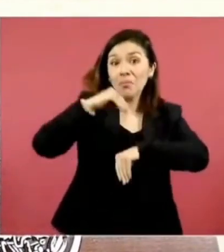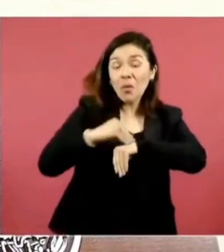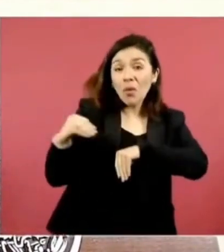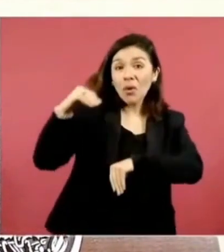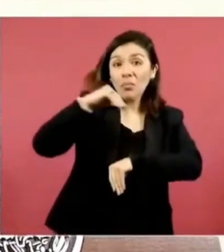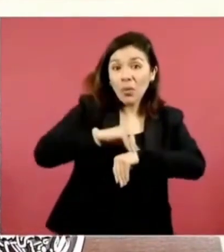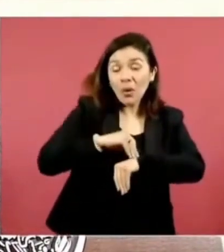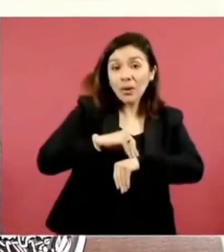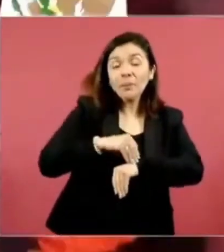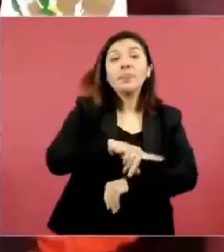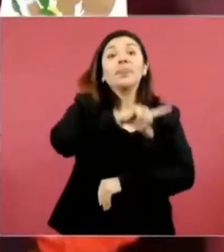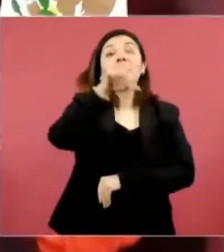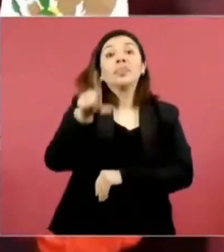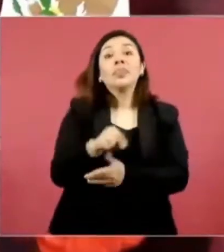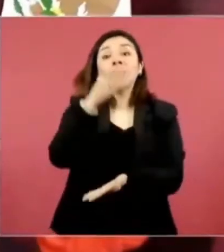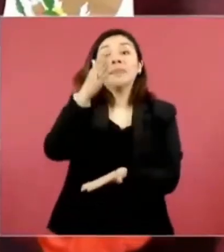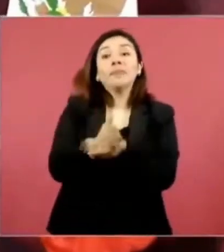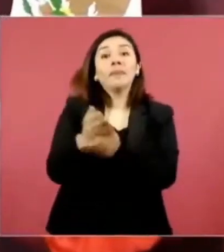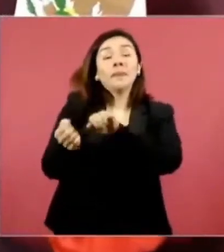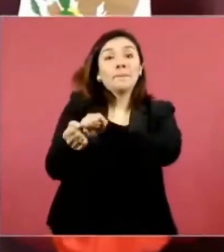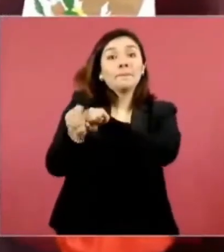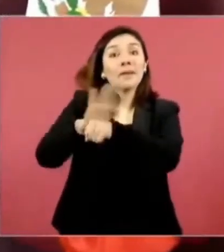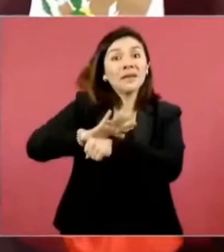la pandemia